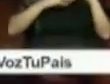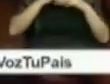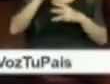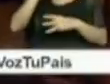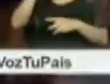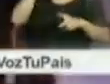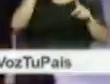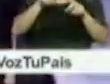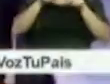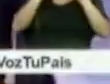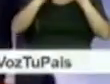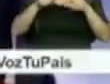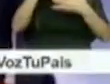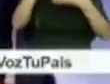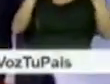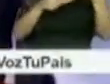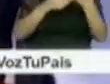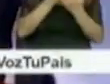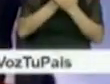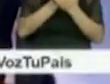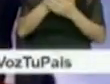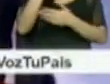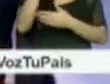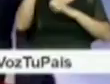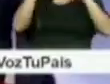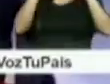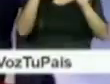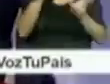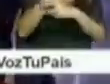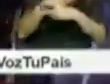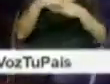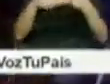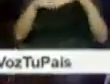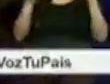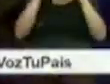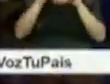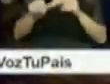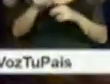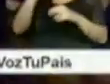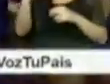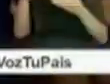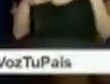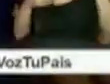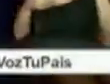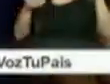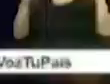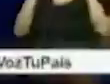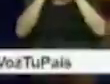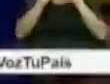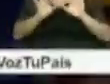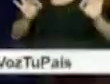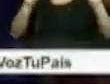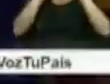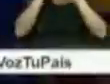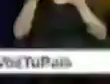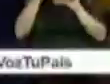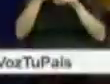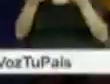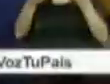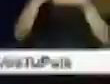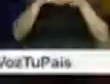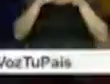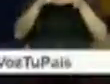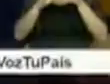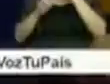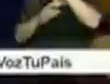son financieros, dos estratégicos productivos y los otros fueron de carácter político, comunicacional, cultura y de cooperación